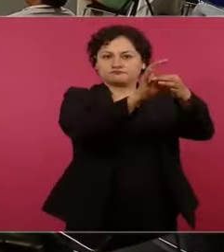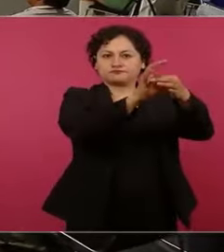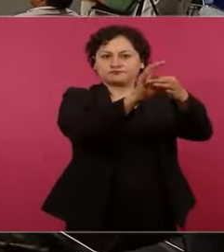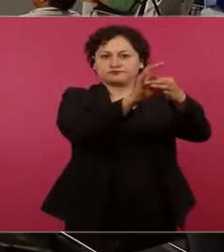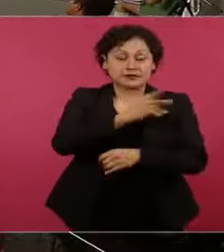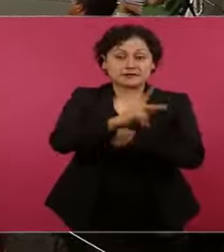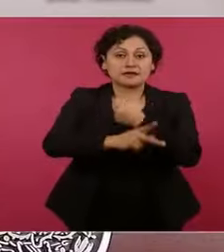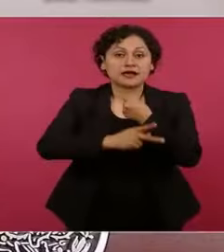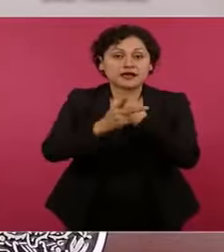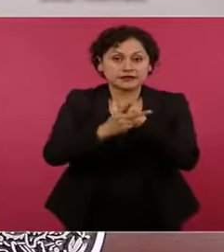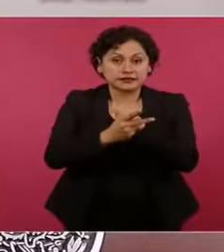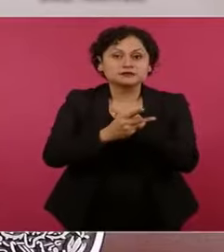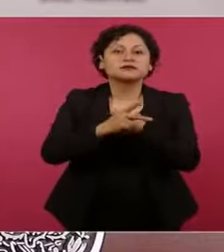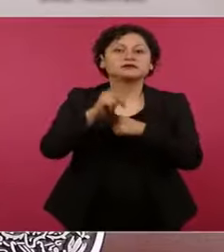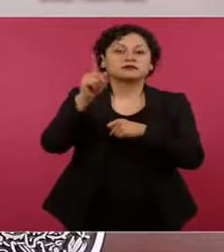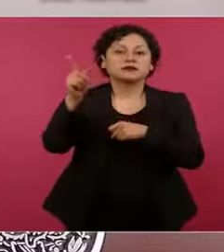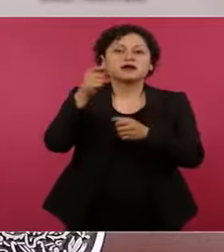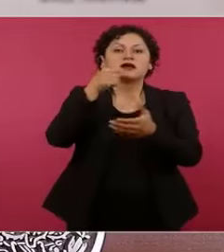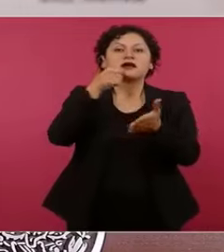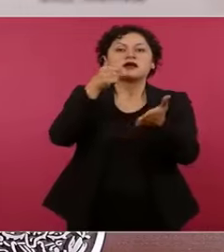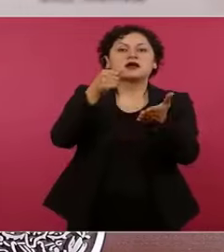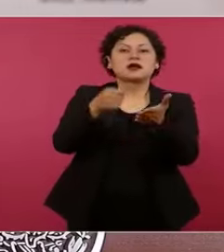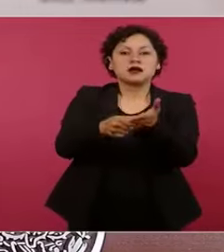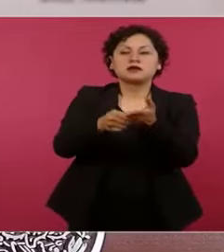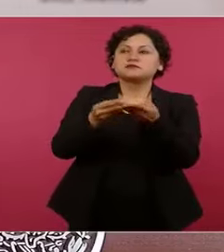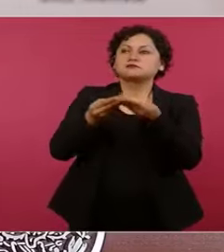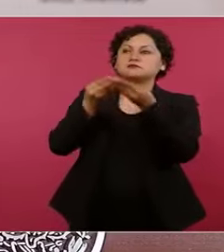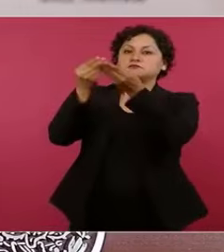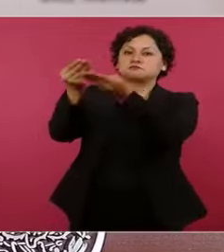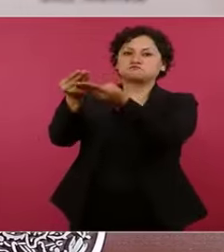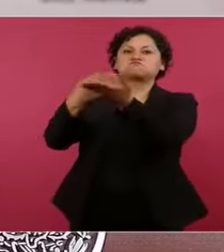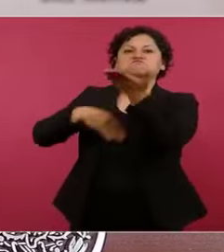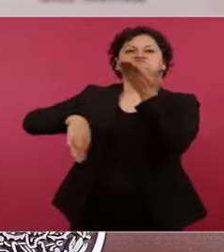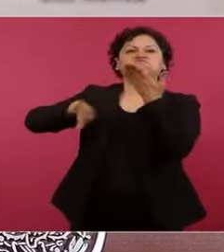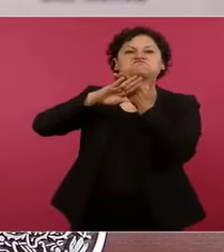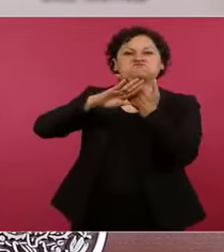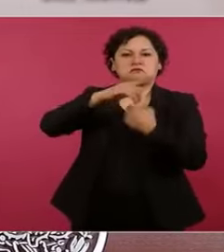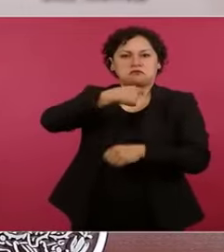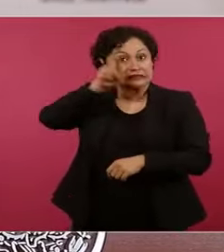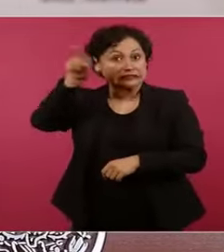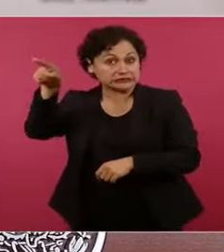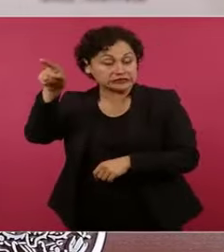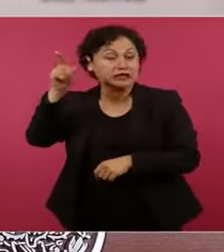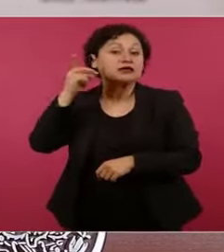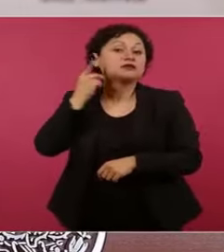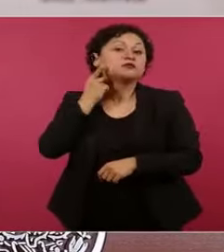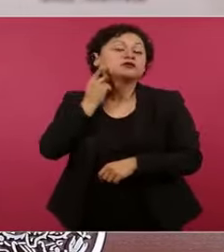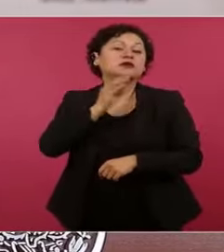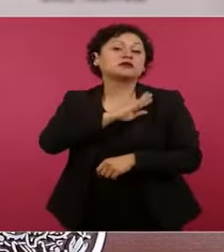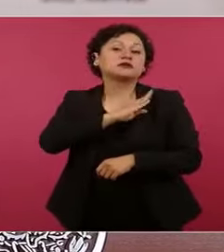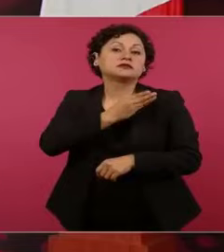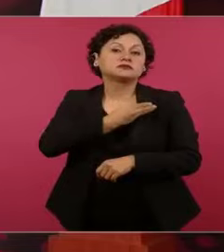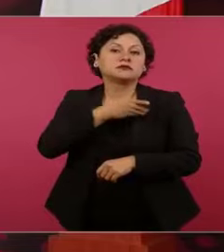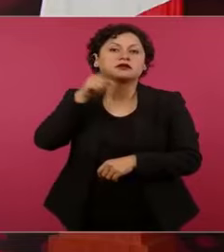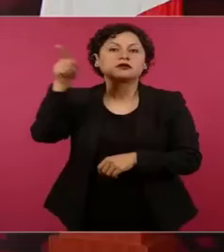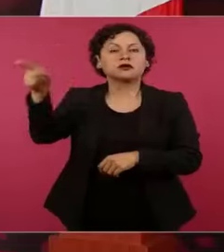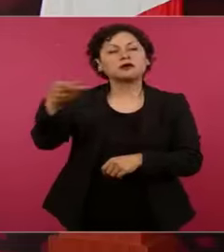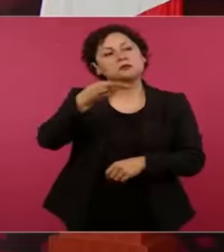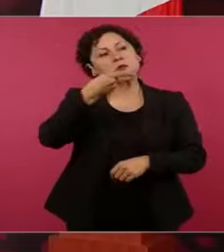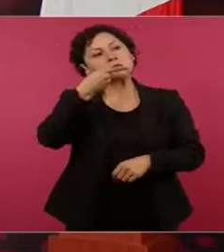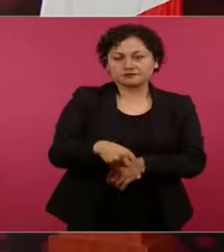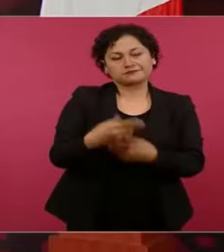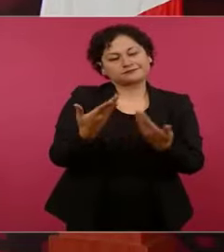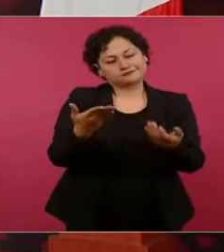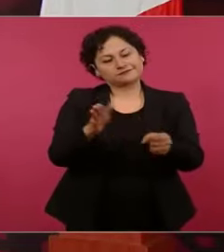Parlamento español, y un legislador nos defendió y queremos agradecerle